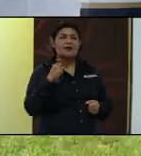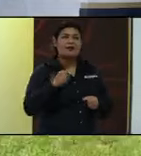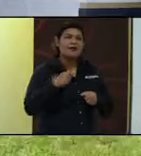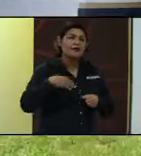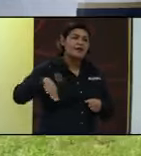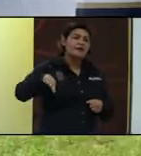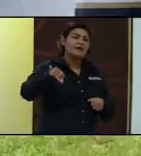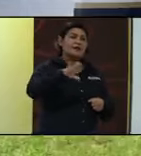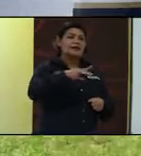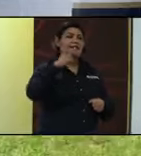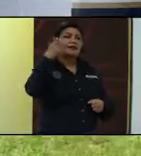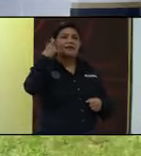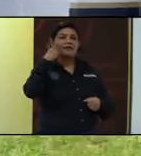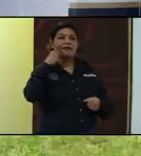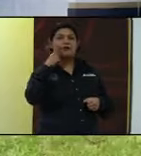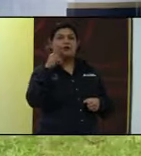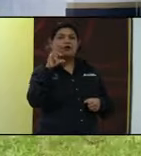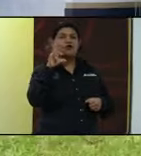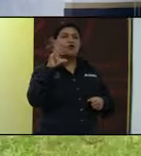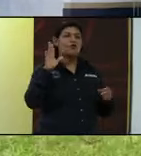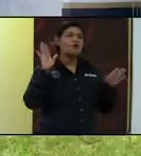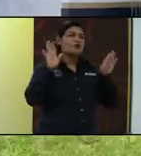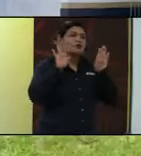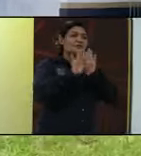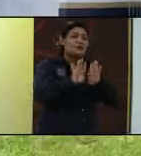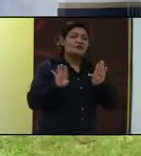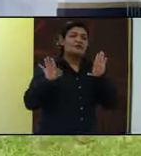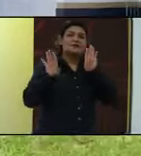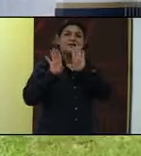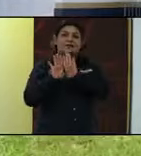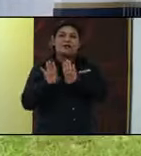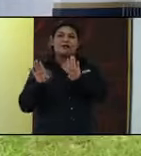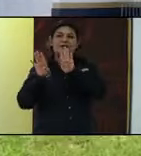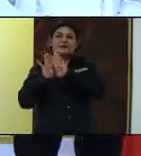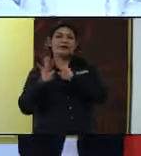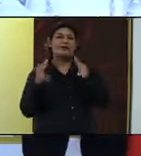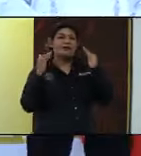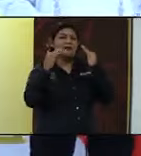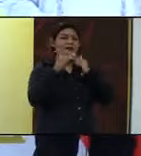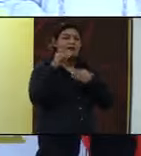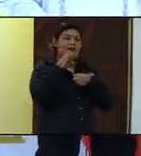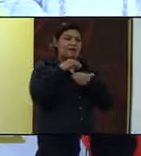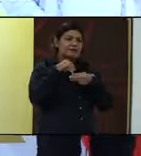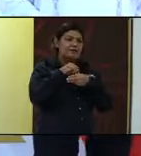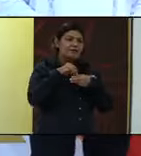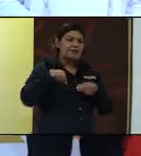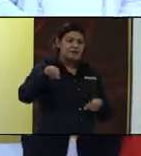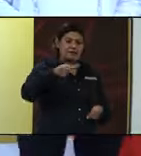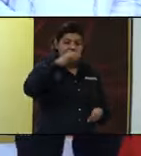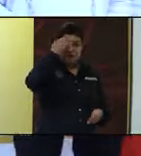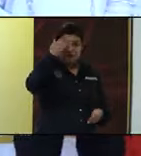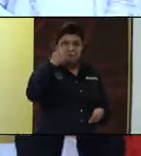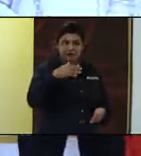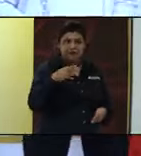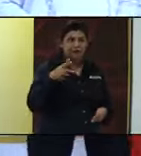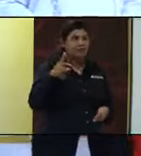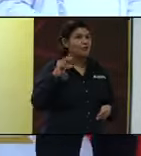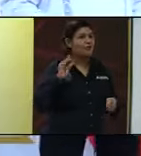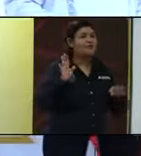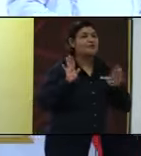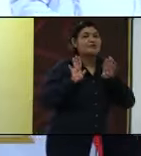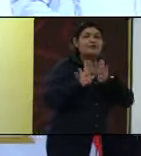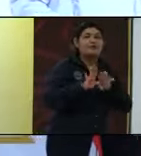las mujeres era: nos cerraron las casas, Violeta. Y quiero que sepan una cosa, no la cerró el